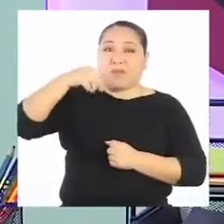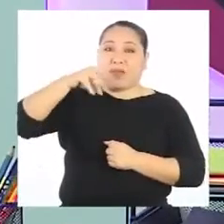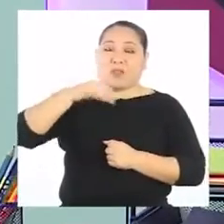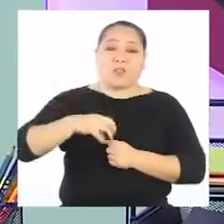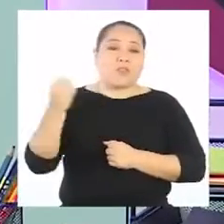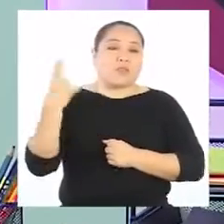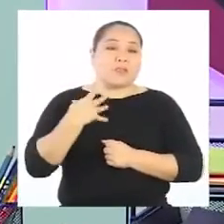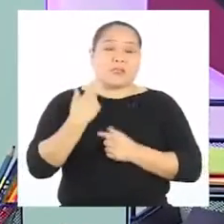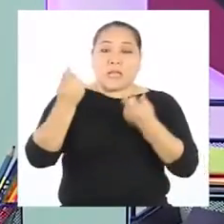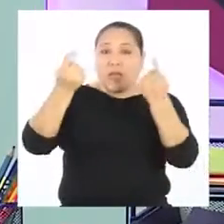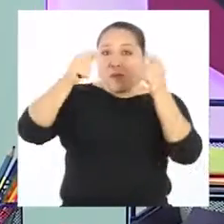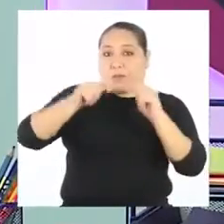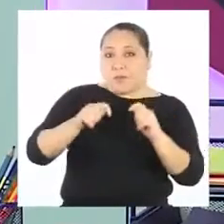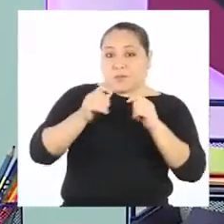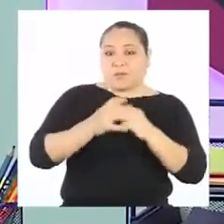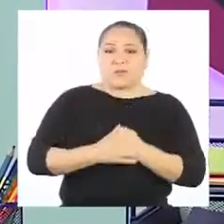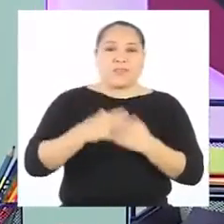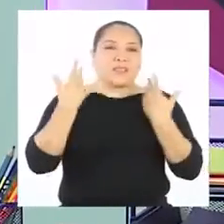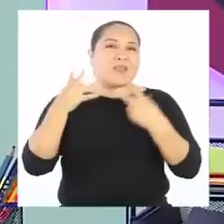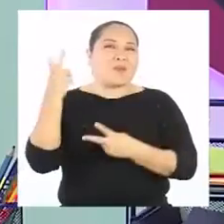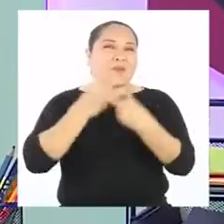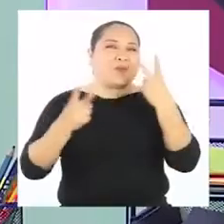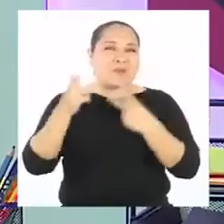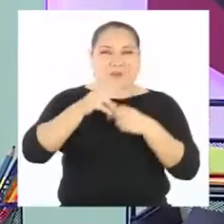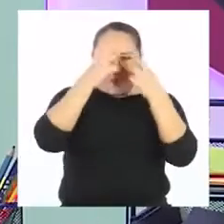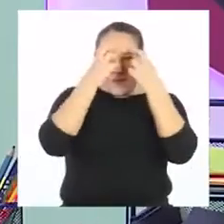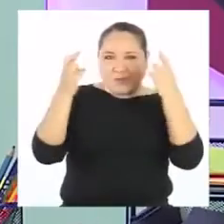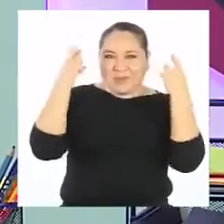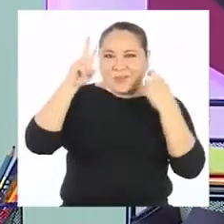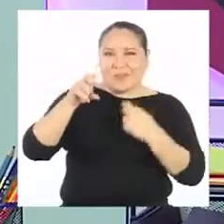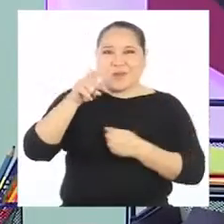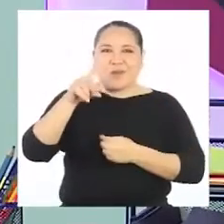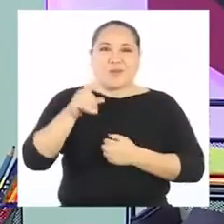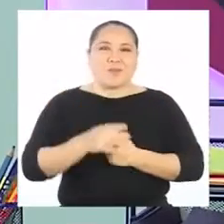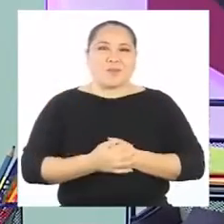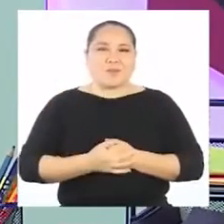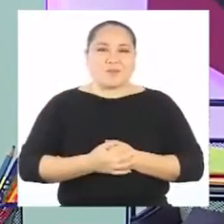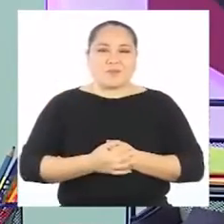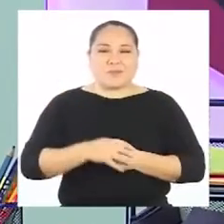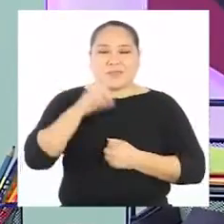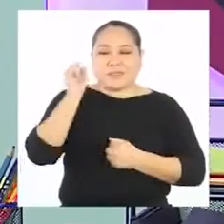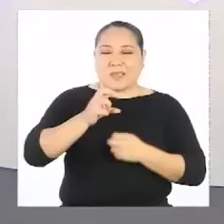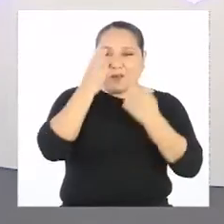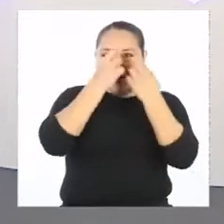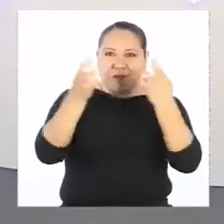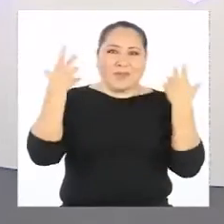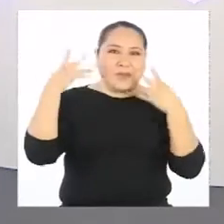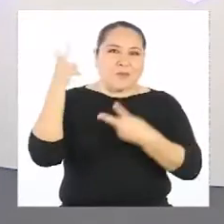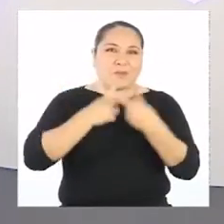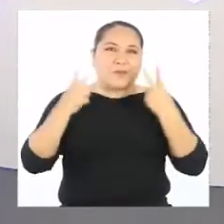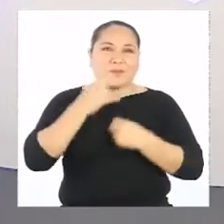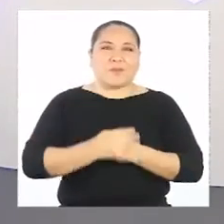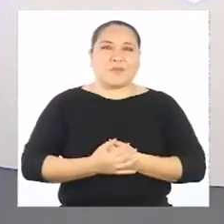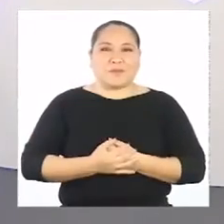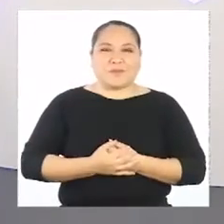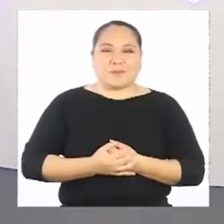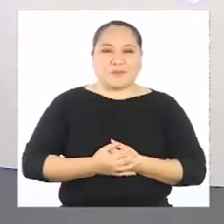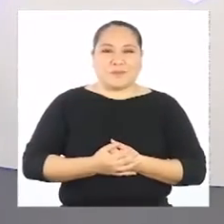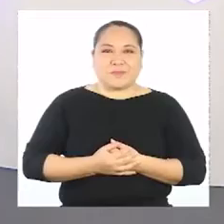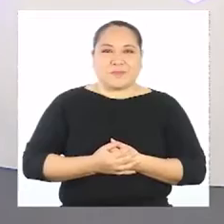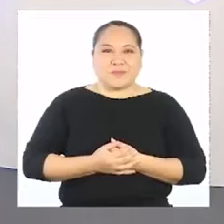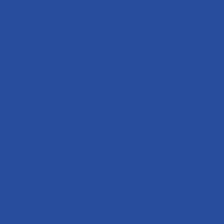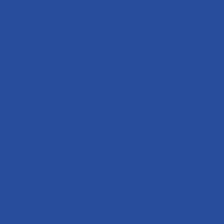Mario. Nos indican que debemos ir a la pausa. Ya volvemos, Promo 2021. Sí, Promo, ya